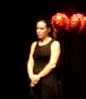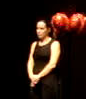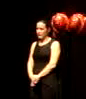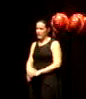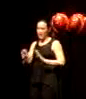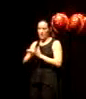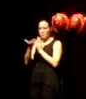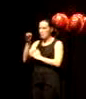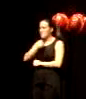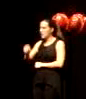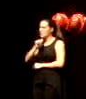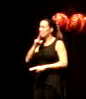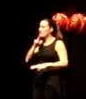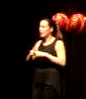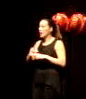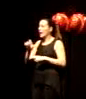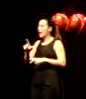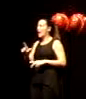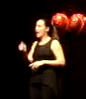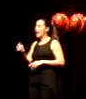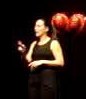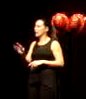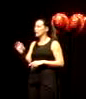Un libro maravilloso que se llama El arte de declinar.